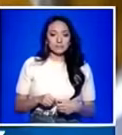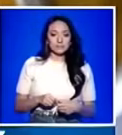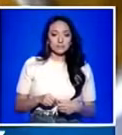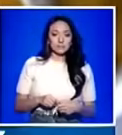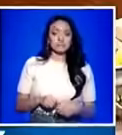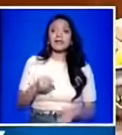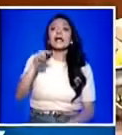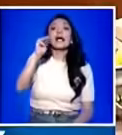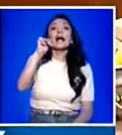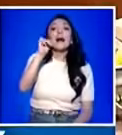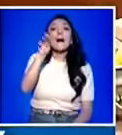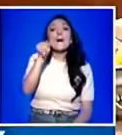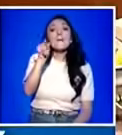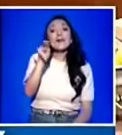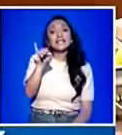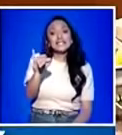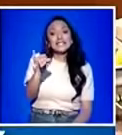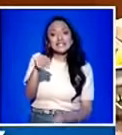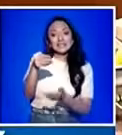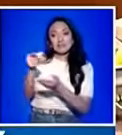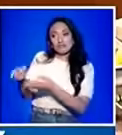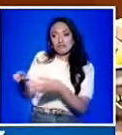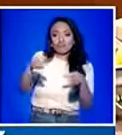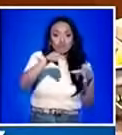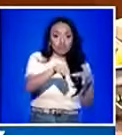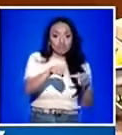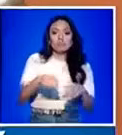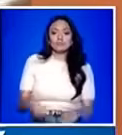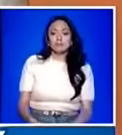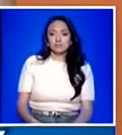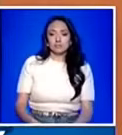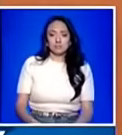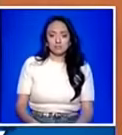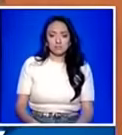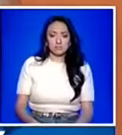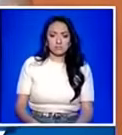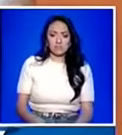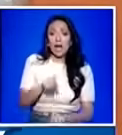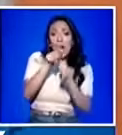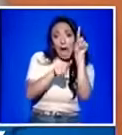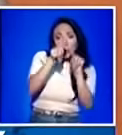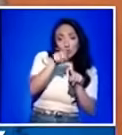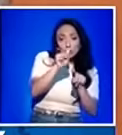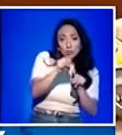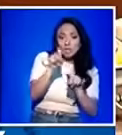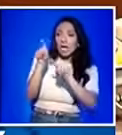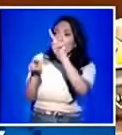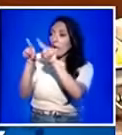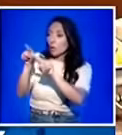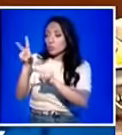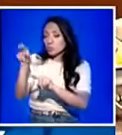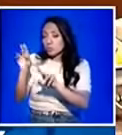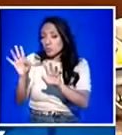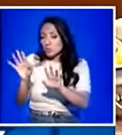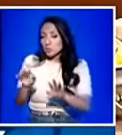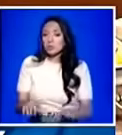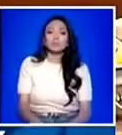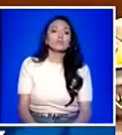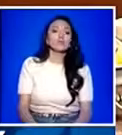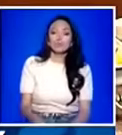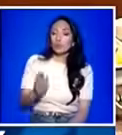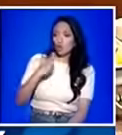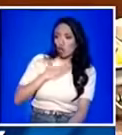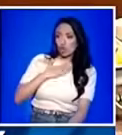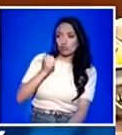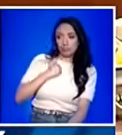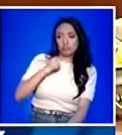¿Y el maní? El maní le coloca a usted. Sí. Bueno, hay personas que no lo ponen el maní. En claro, su caso, claro.